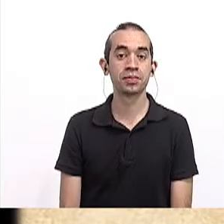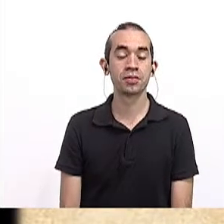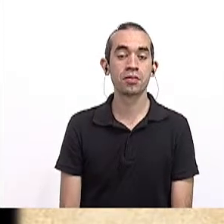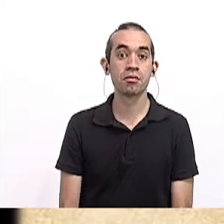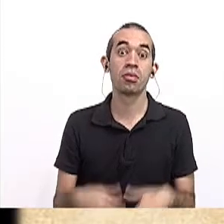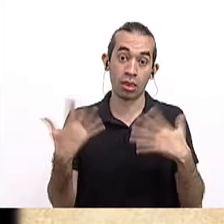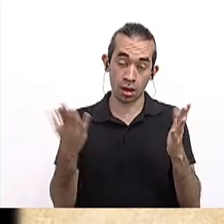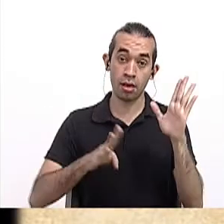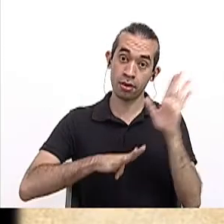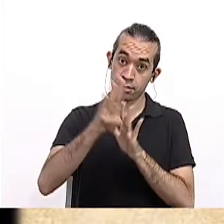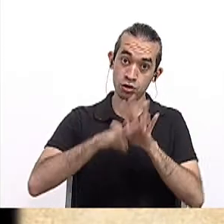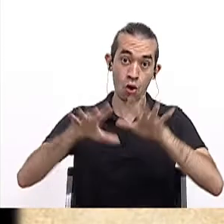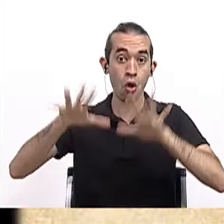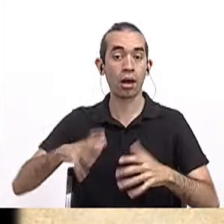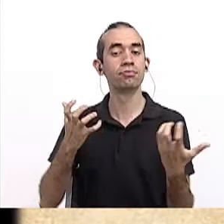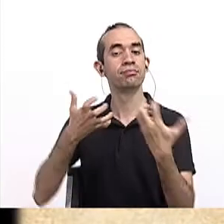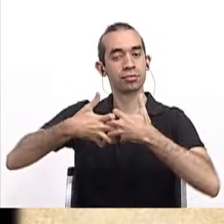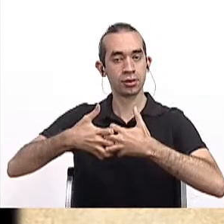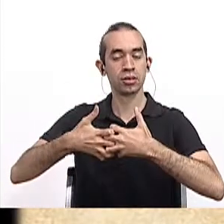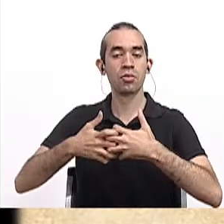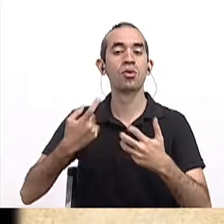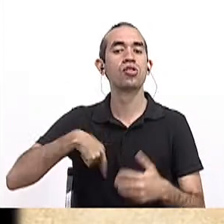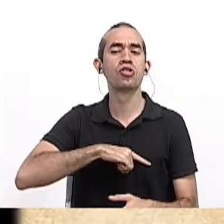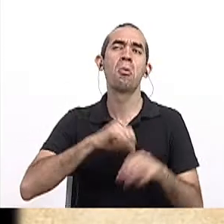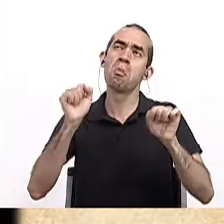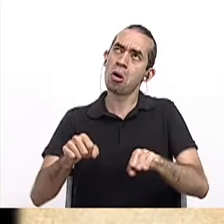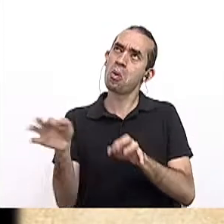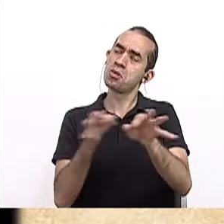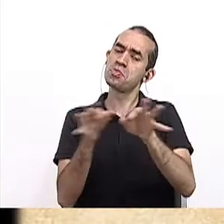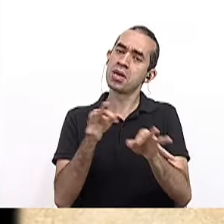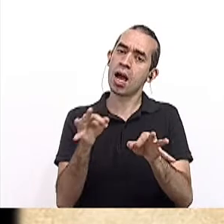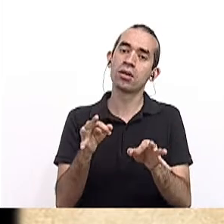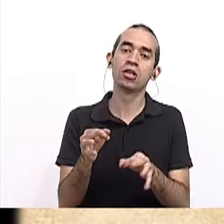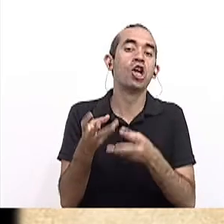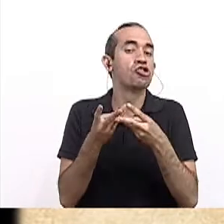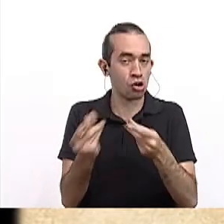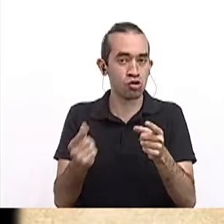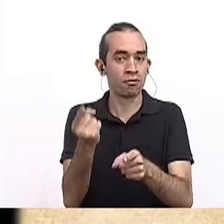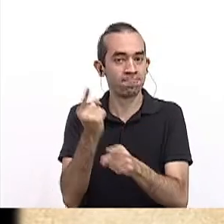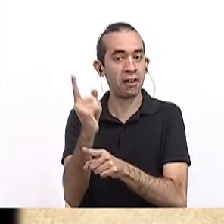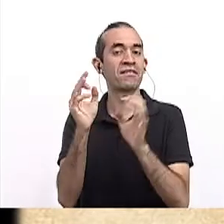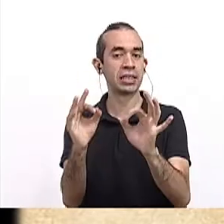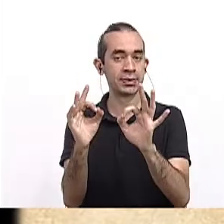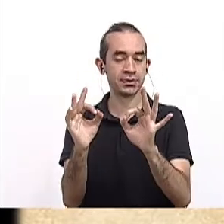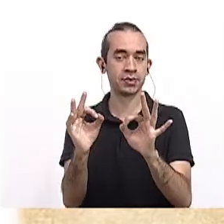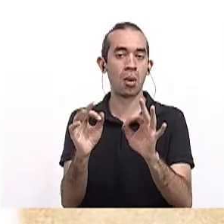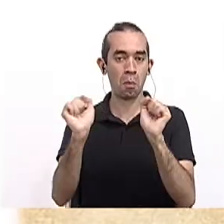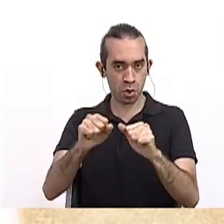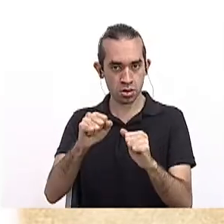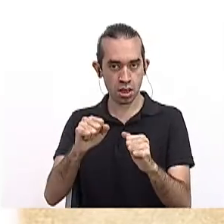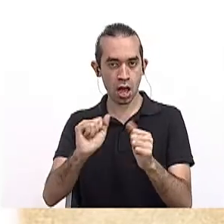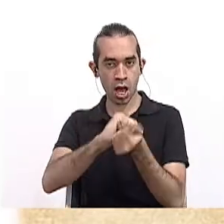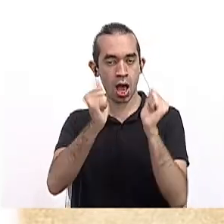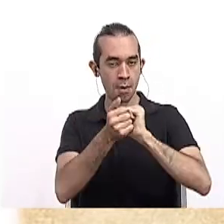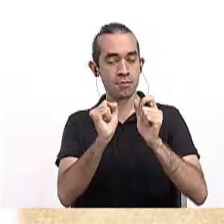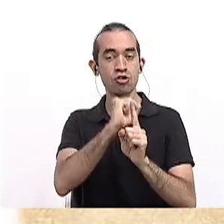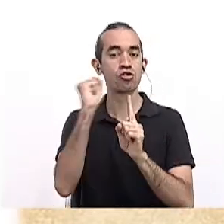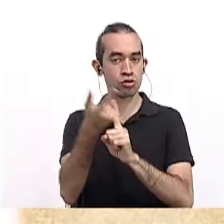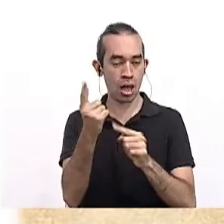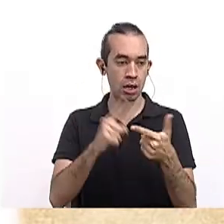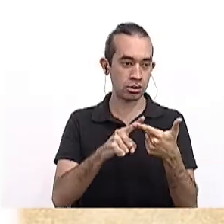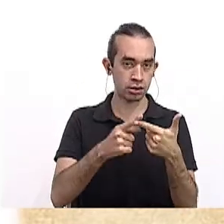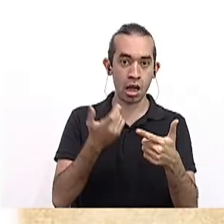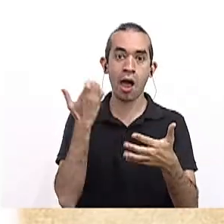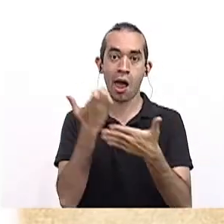Entonces, el desarrollo local adaptativo podemos decir que es una solución efectiva para afrontar los cambios sociales,